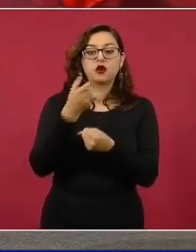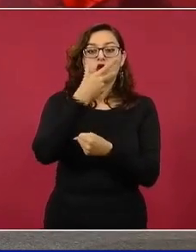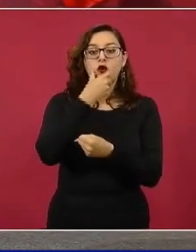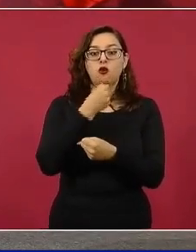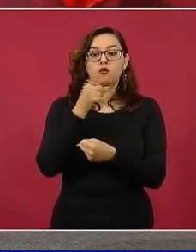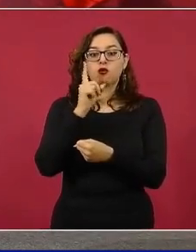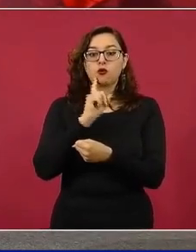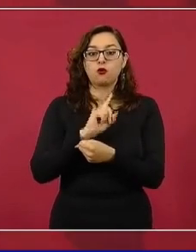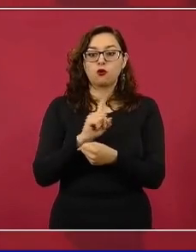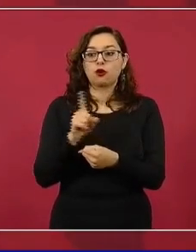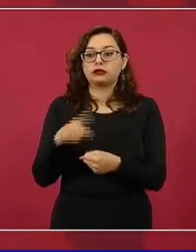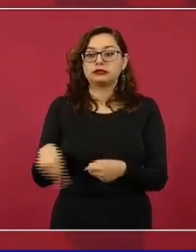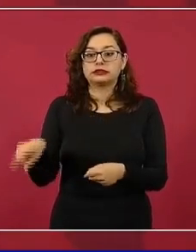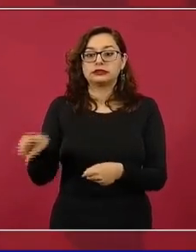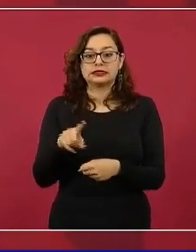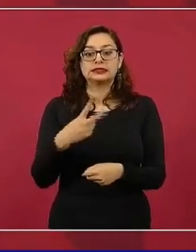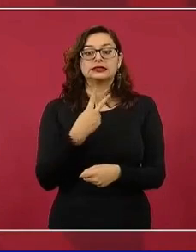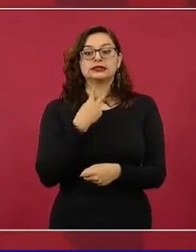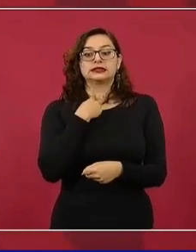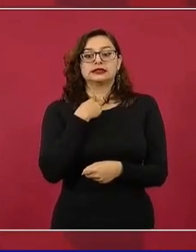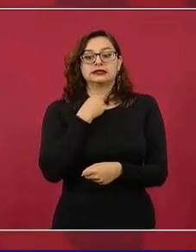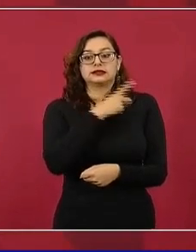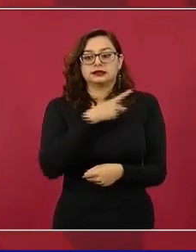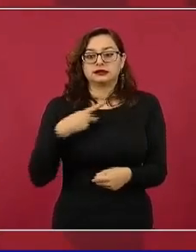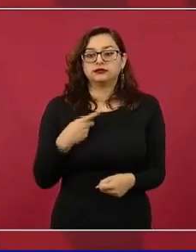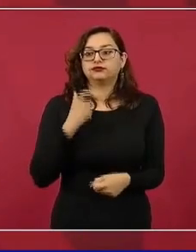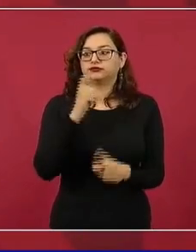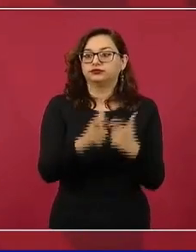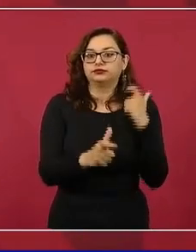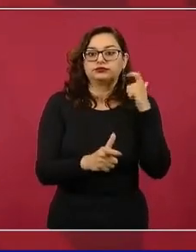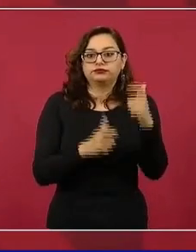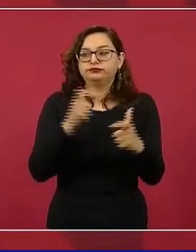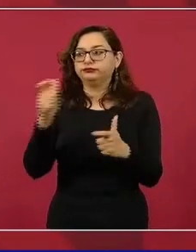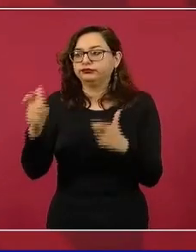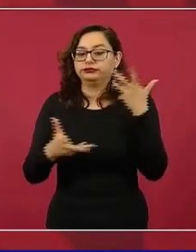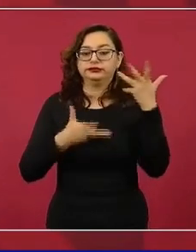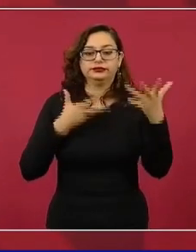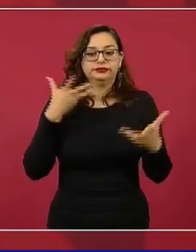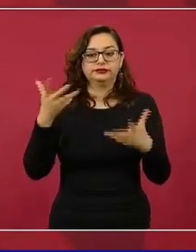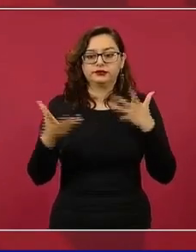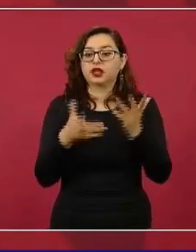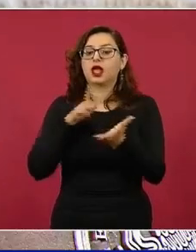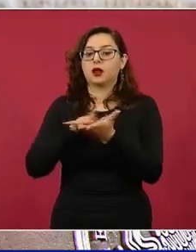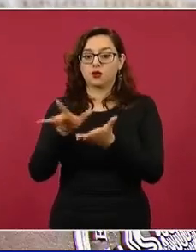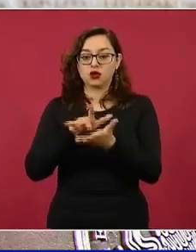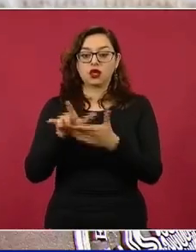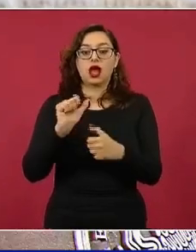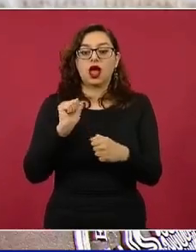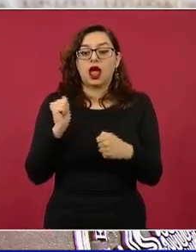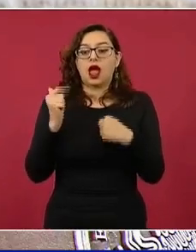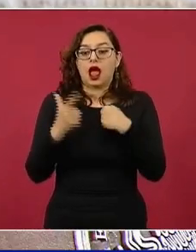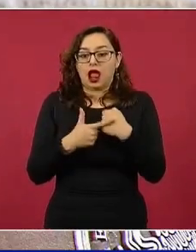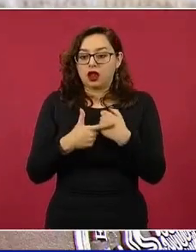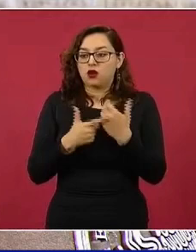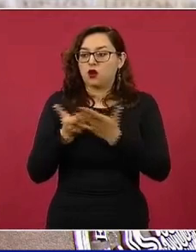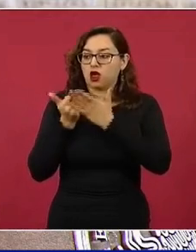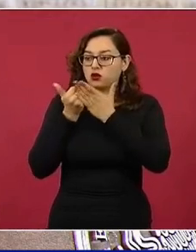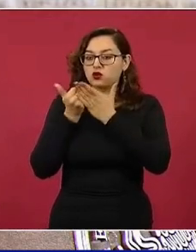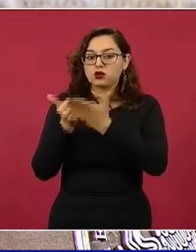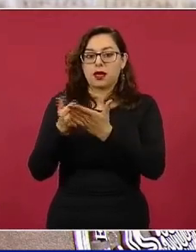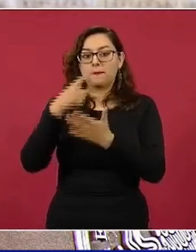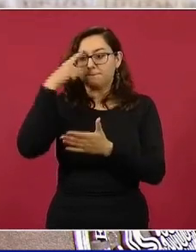los compañeros que están ahogados por las deudas con diversos acreedores, para que entren en un esquema único